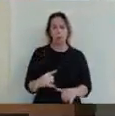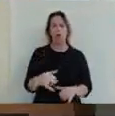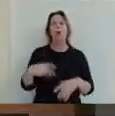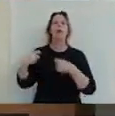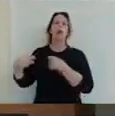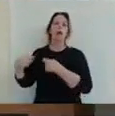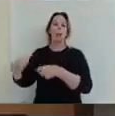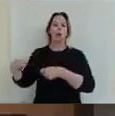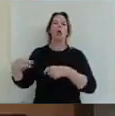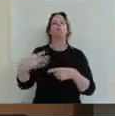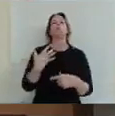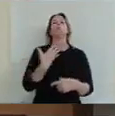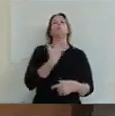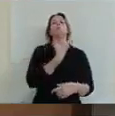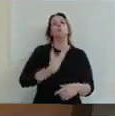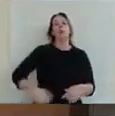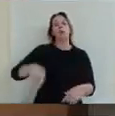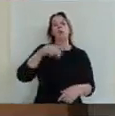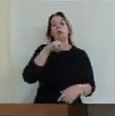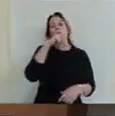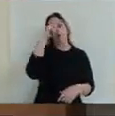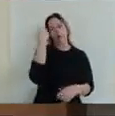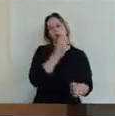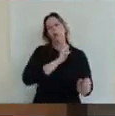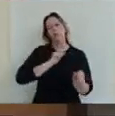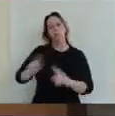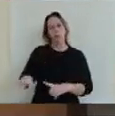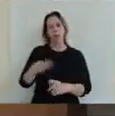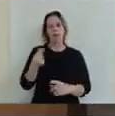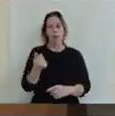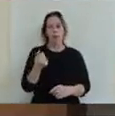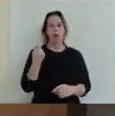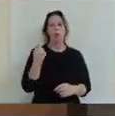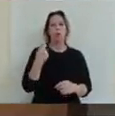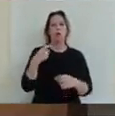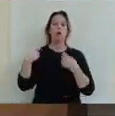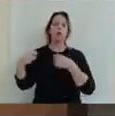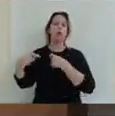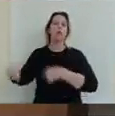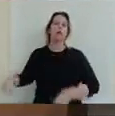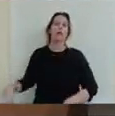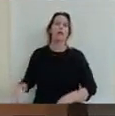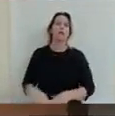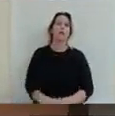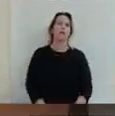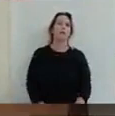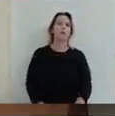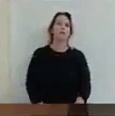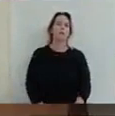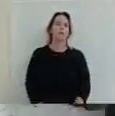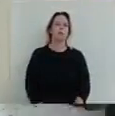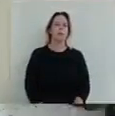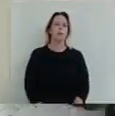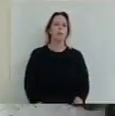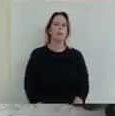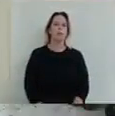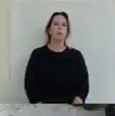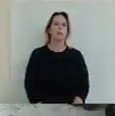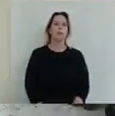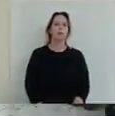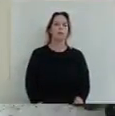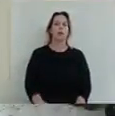partida ya recibida de los fondos antes mencionados. Artículo 2. De forma. Concejal Miño. Sí, voy a solicitar la aprobación